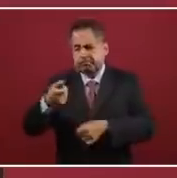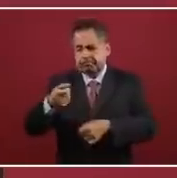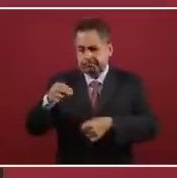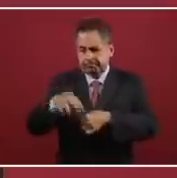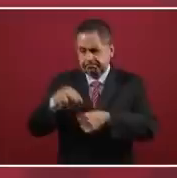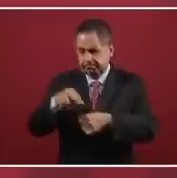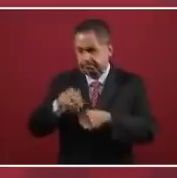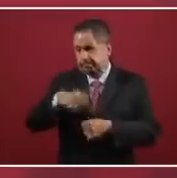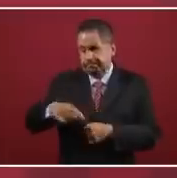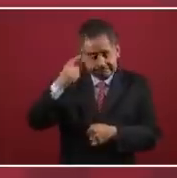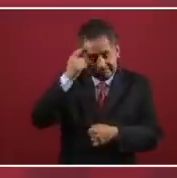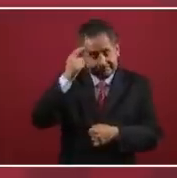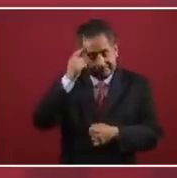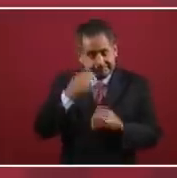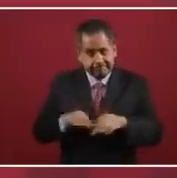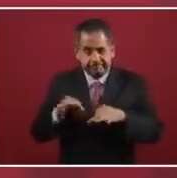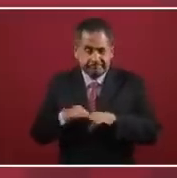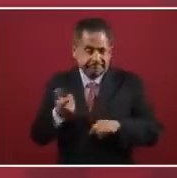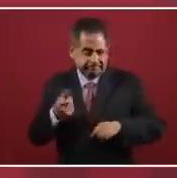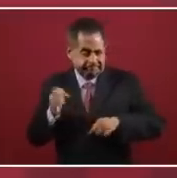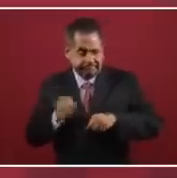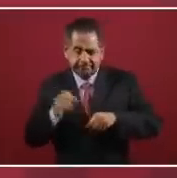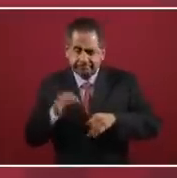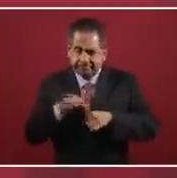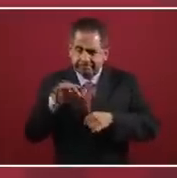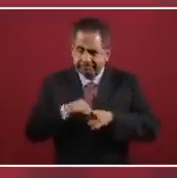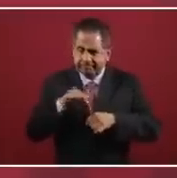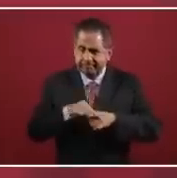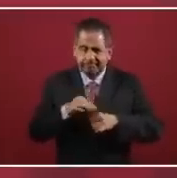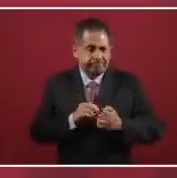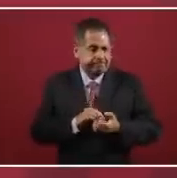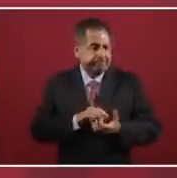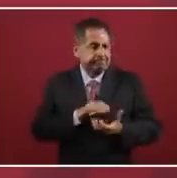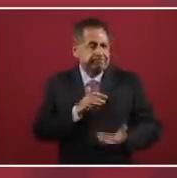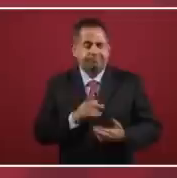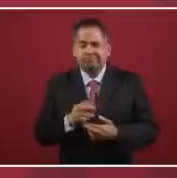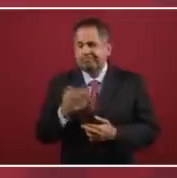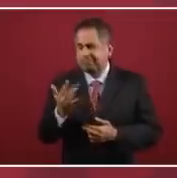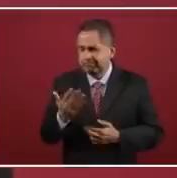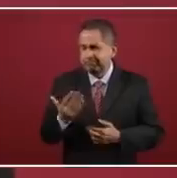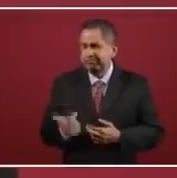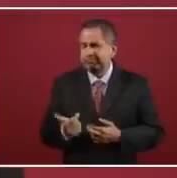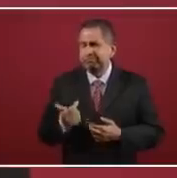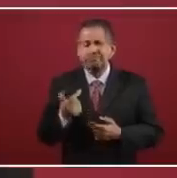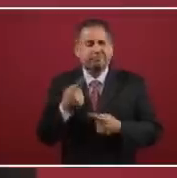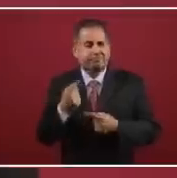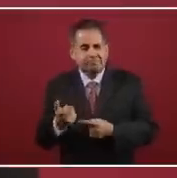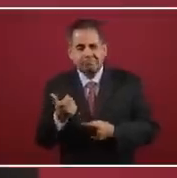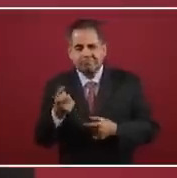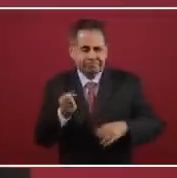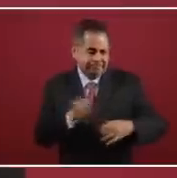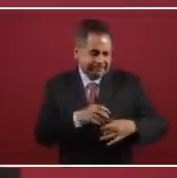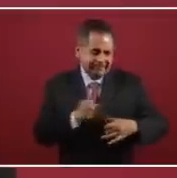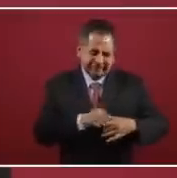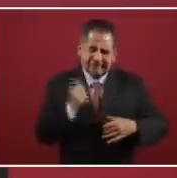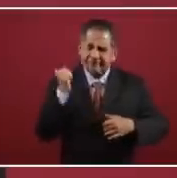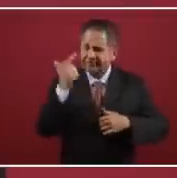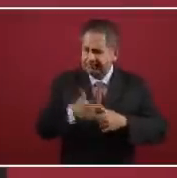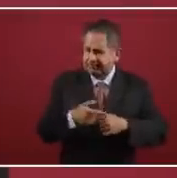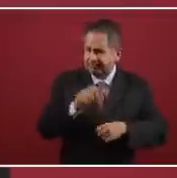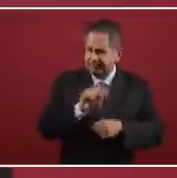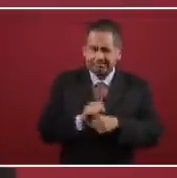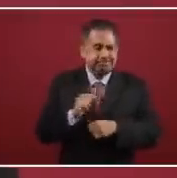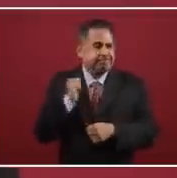fomentarles una cultura de ahorro y que ellos mismos vayan guardando 50 a 100 pesos a la semana para que en alguna